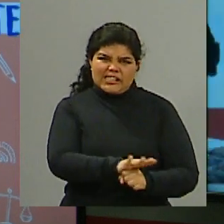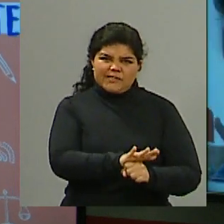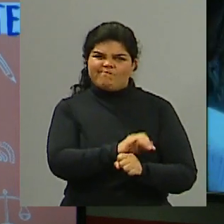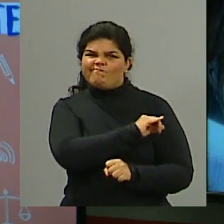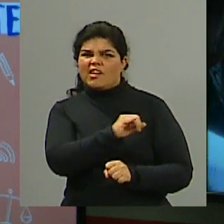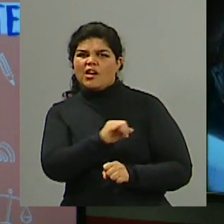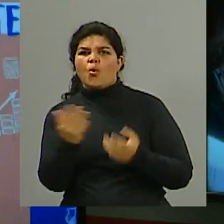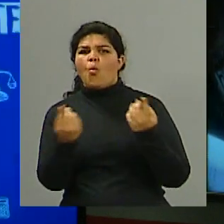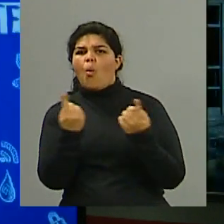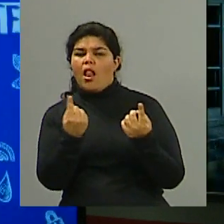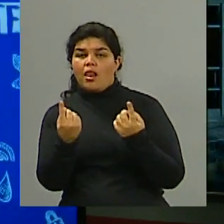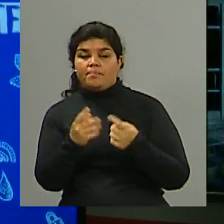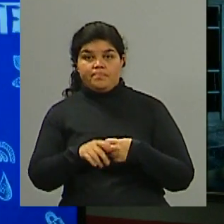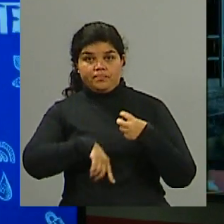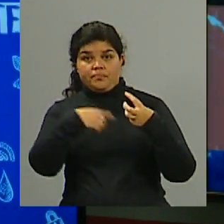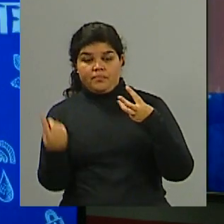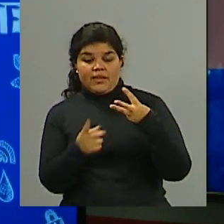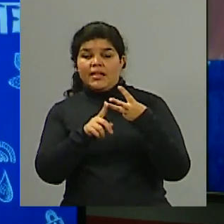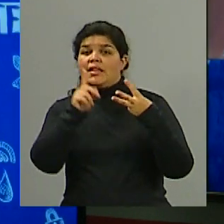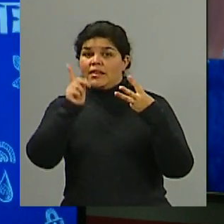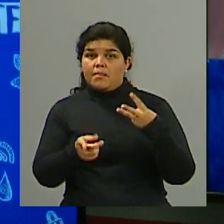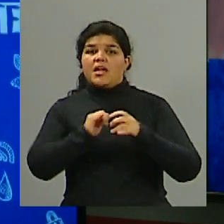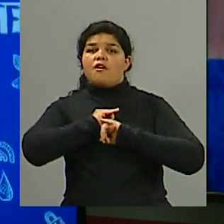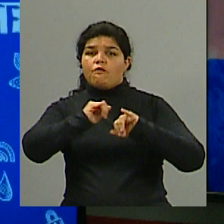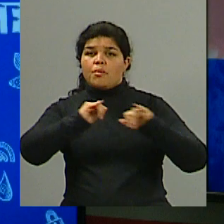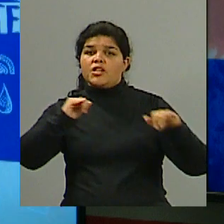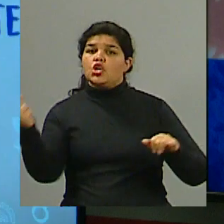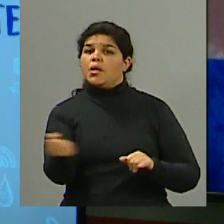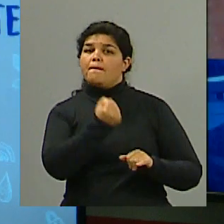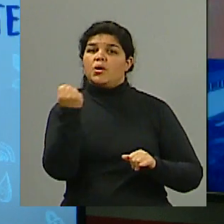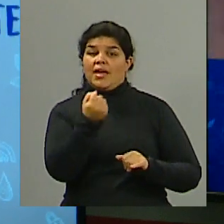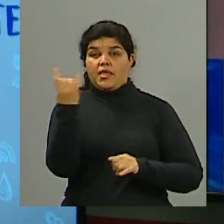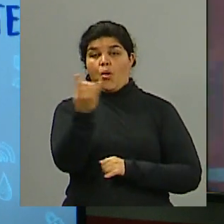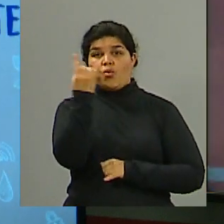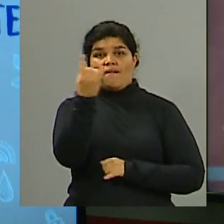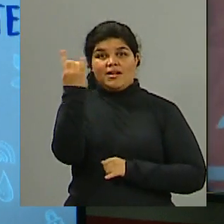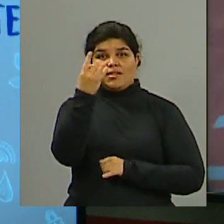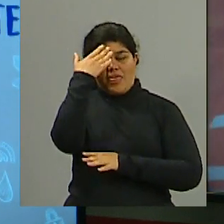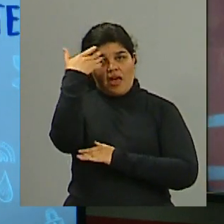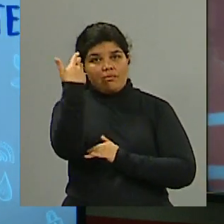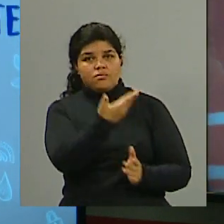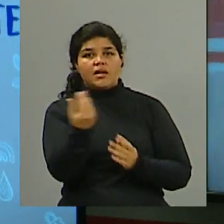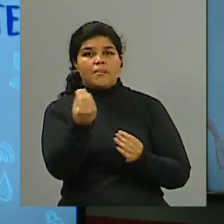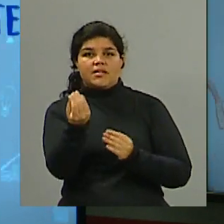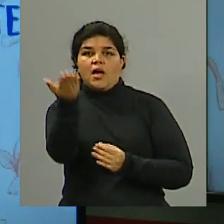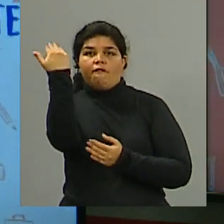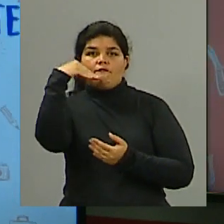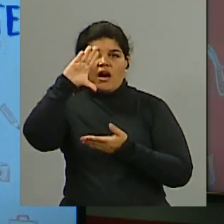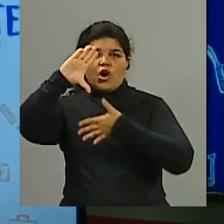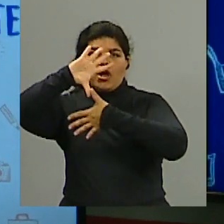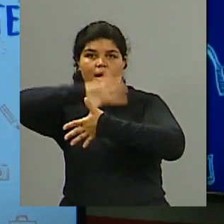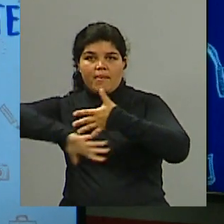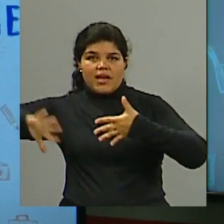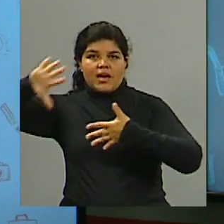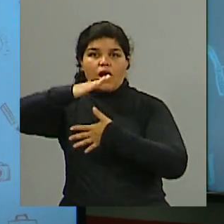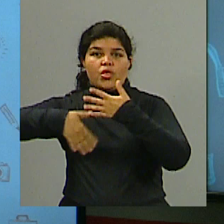el desarrollo de una información muy importante para la universidad, ya que ha sido reconocida a nivel internacional por el Banco Interamericano de Desarrollo